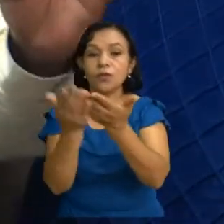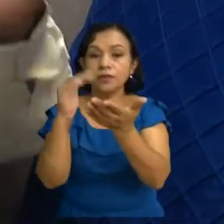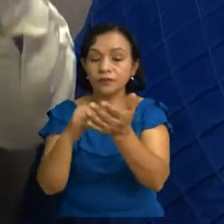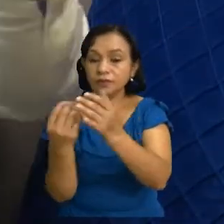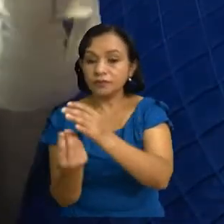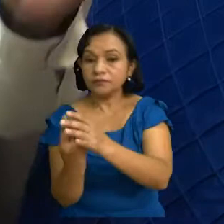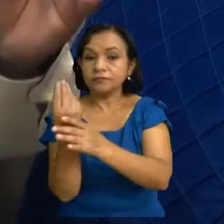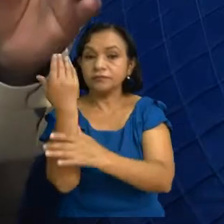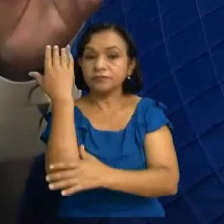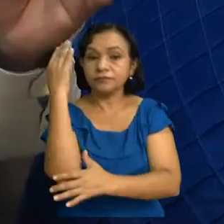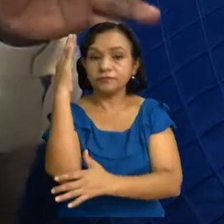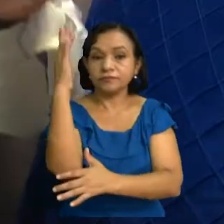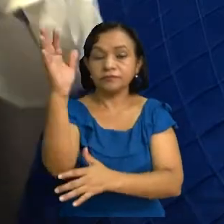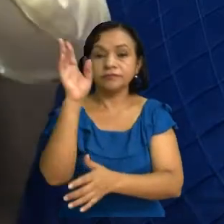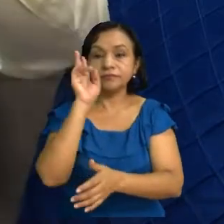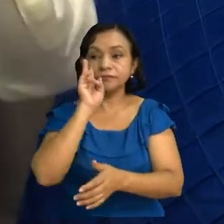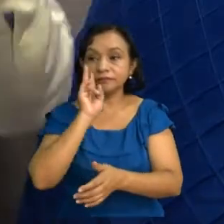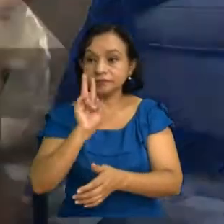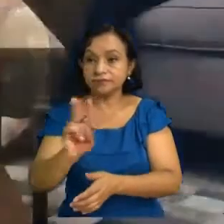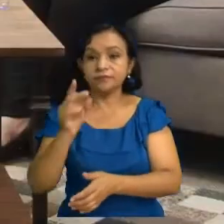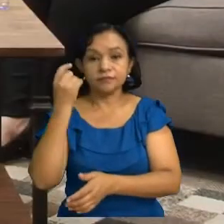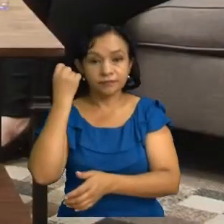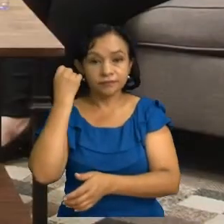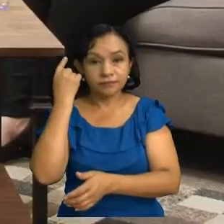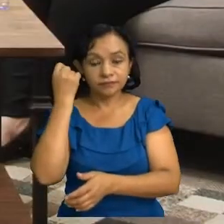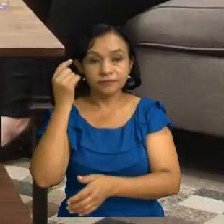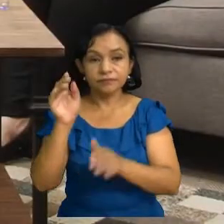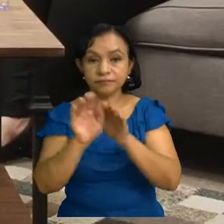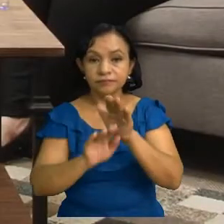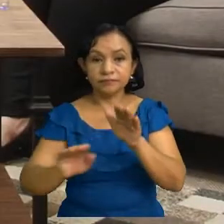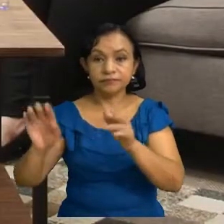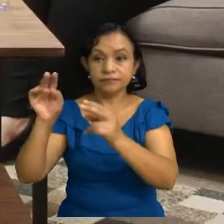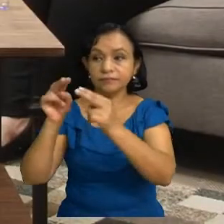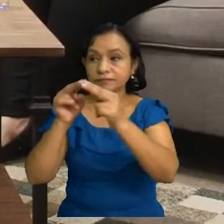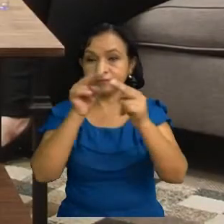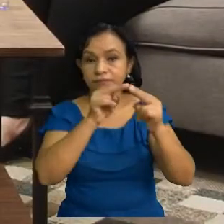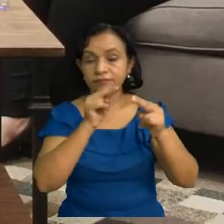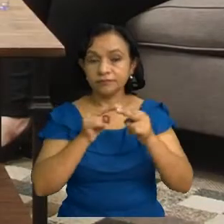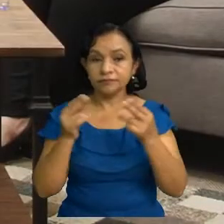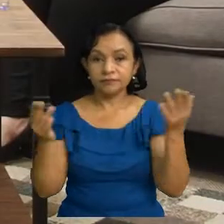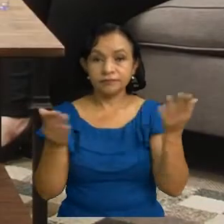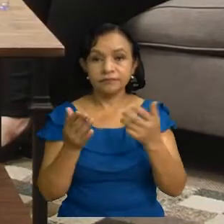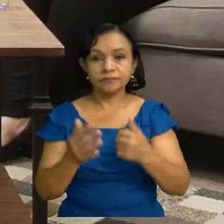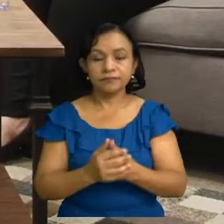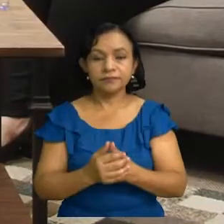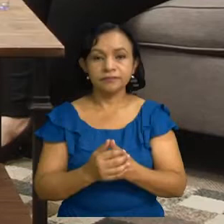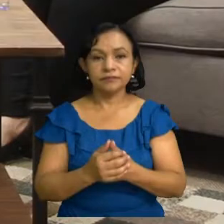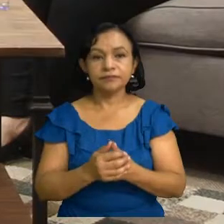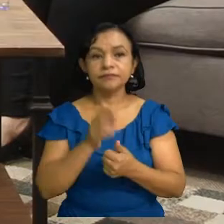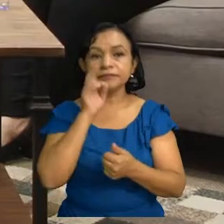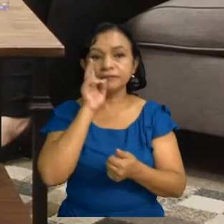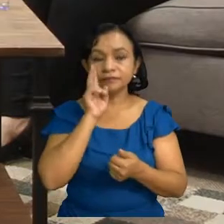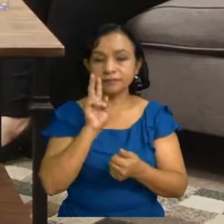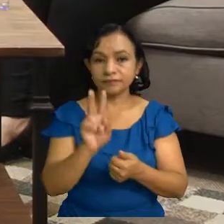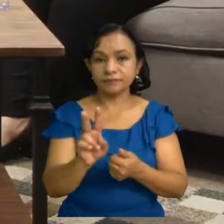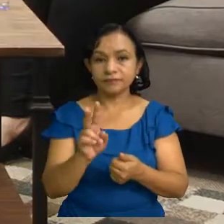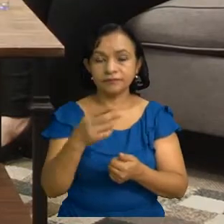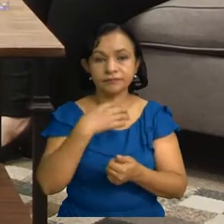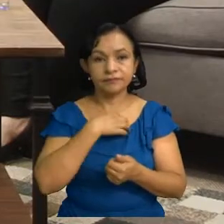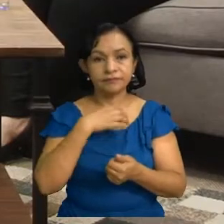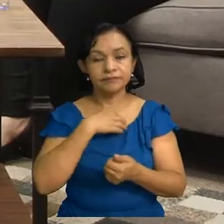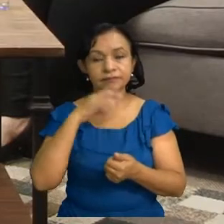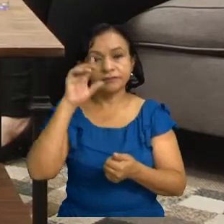reitero pues de repente es lo que vemos pero entendemos que es un proceso más articular y más complejo pues bueno hay que destacar también que nuestro buen